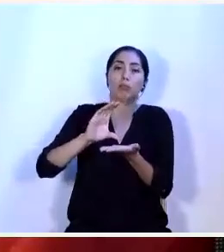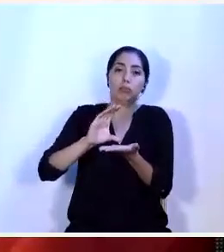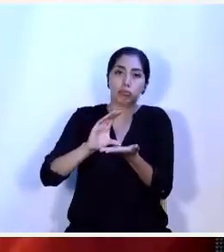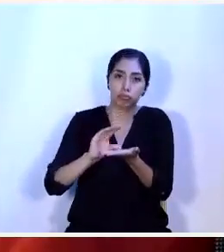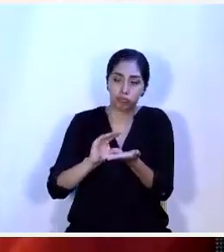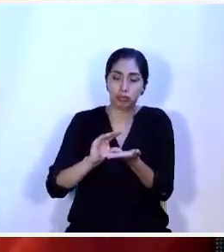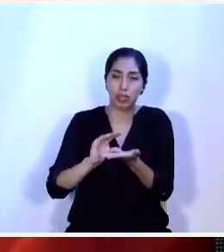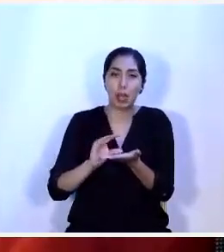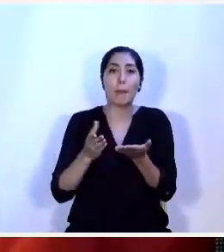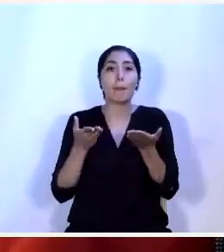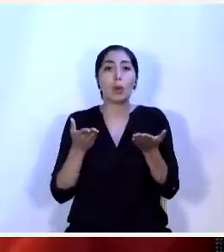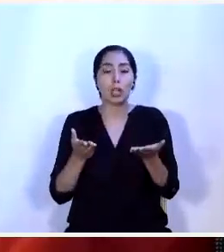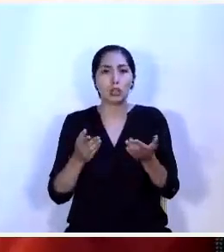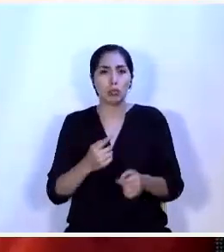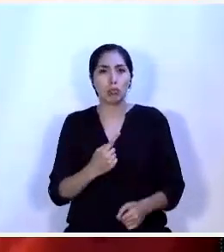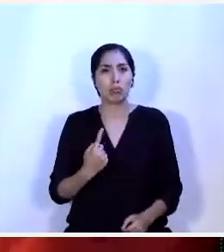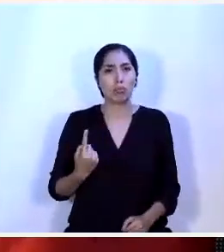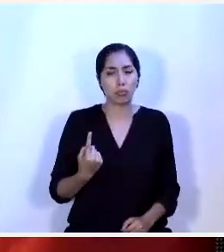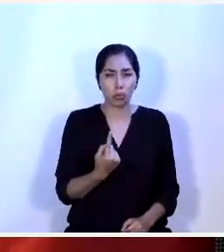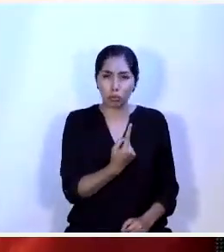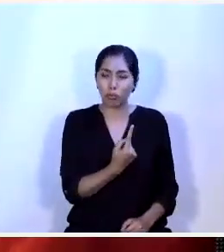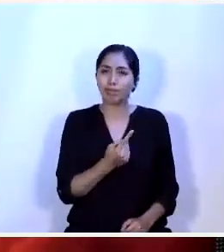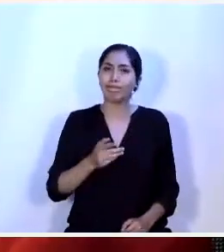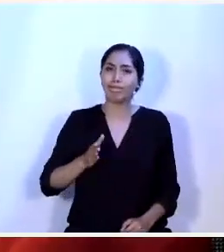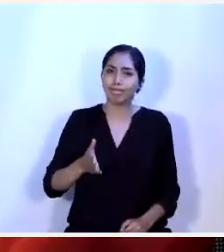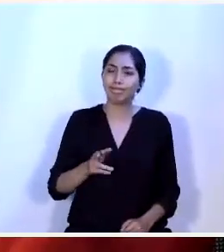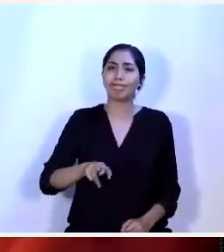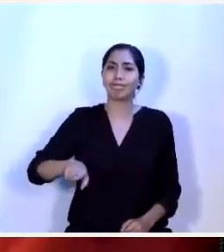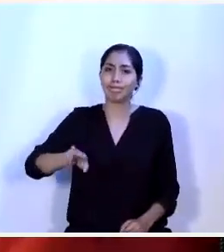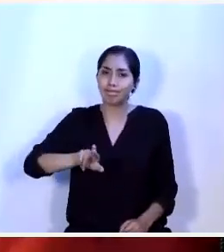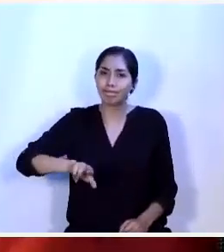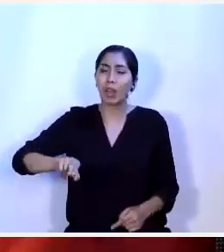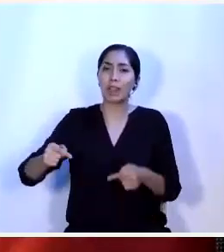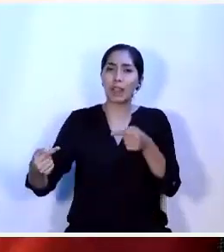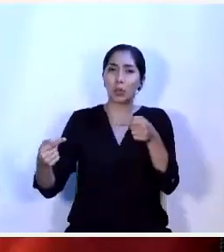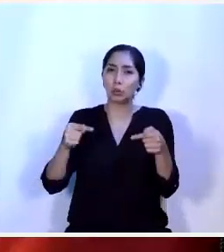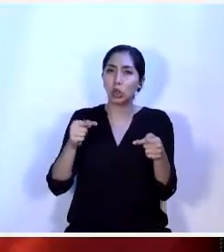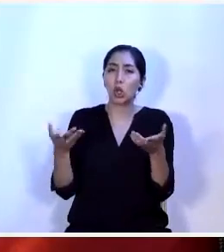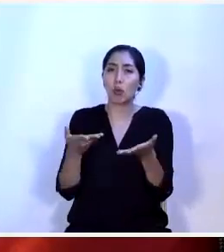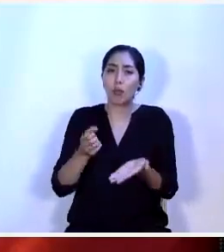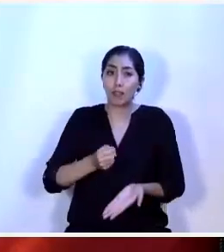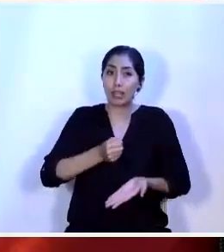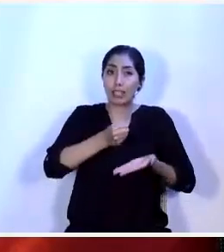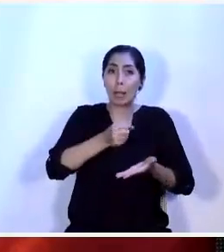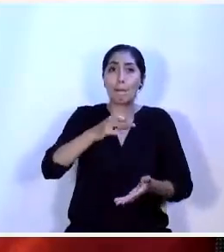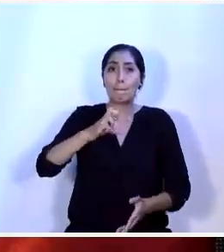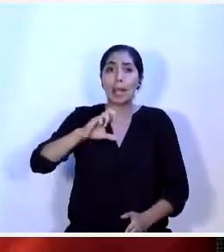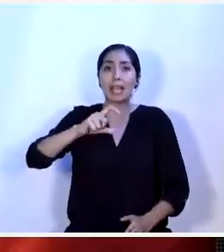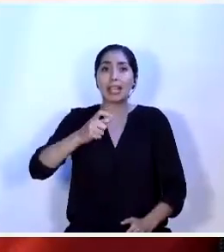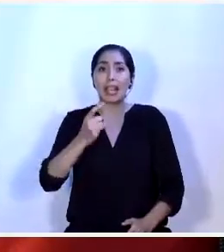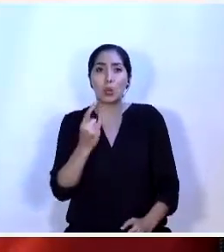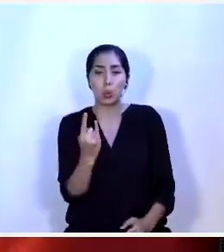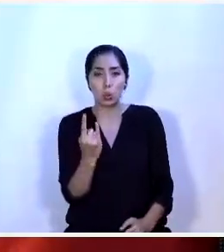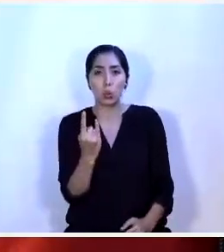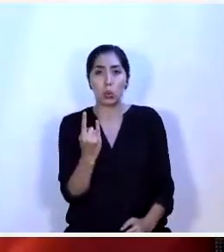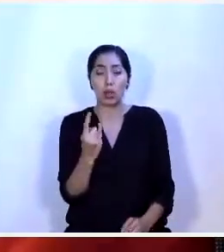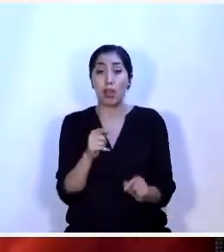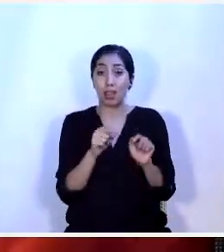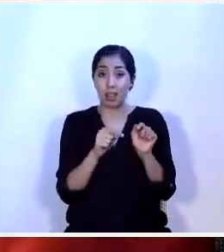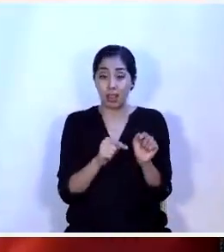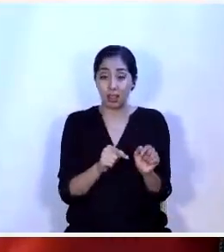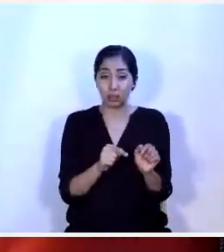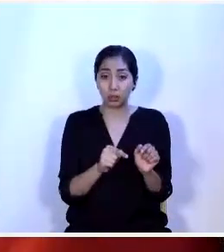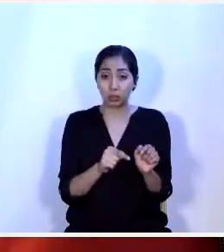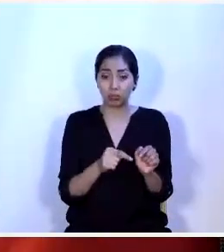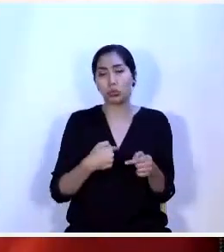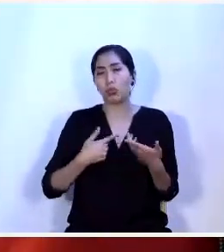en esto, por eso hemos sido tan insistentes en la discusión del financiamiento de la PGU. Esto no es, y